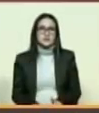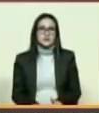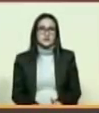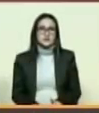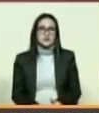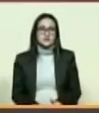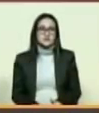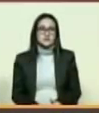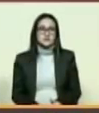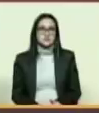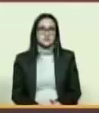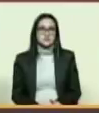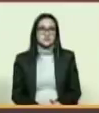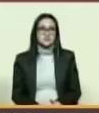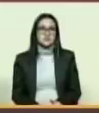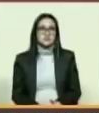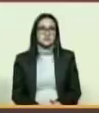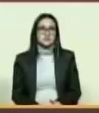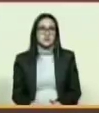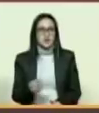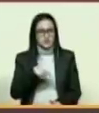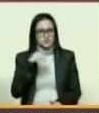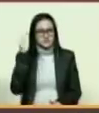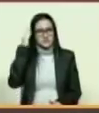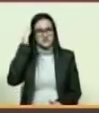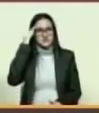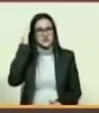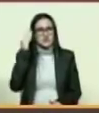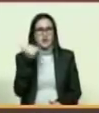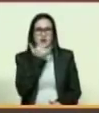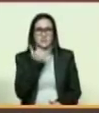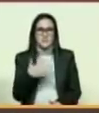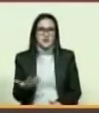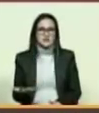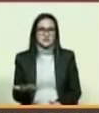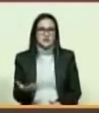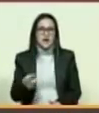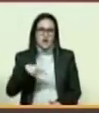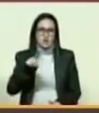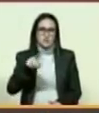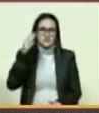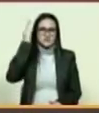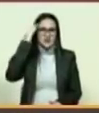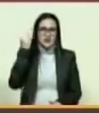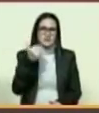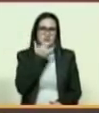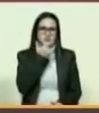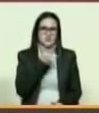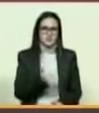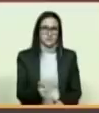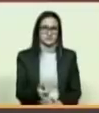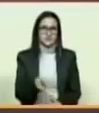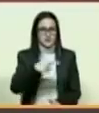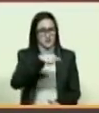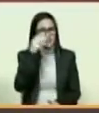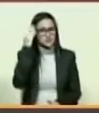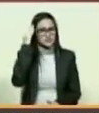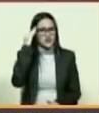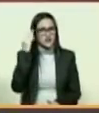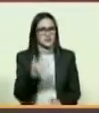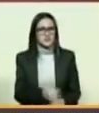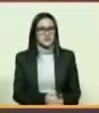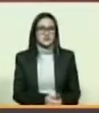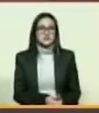ya sabemos lo que va a pasar, pero lo más importante es que ellos también lo saben. Y como lo saben,